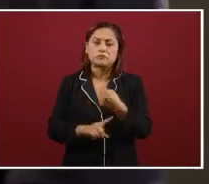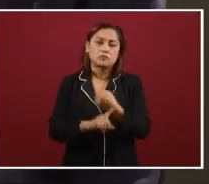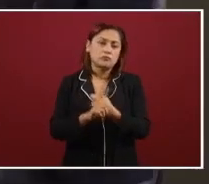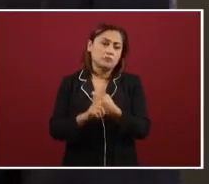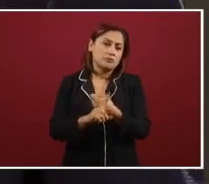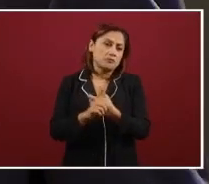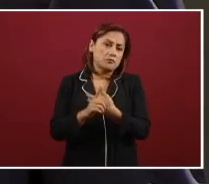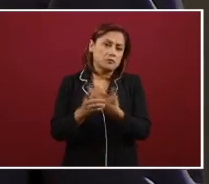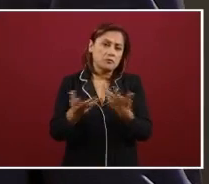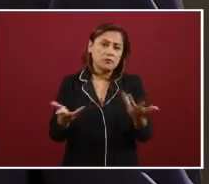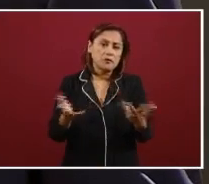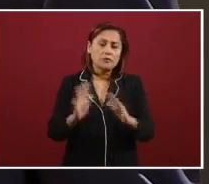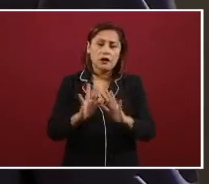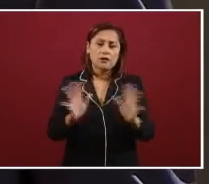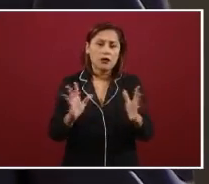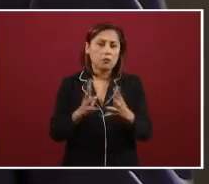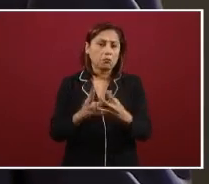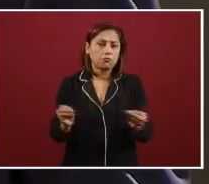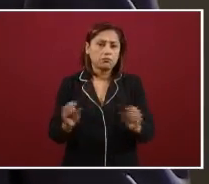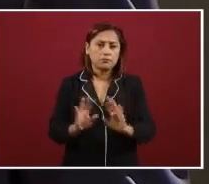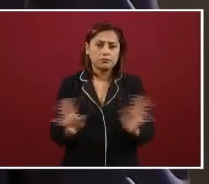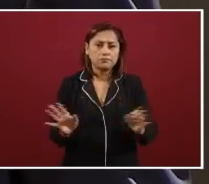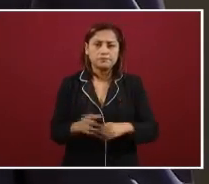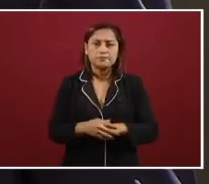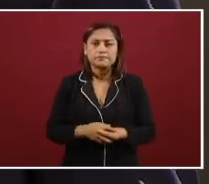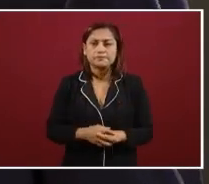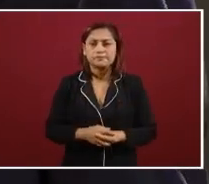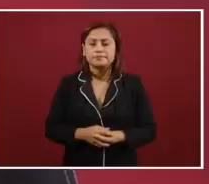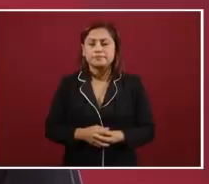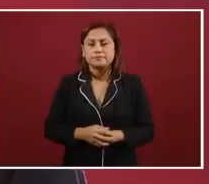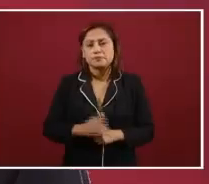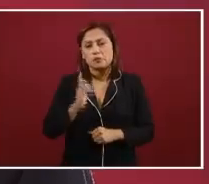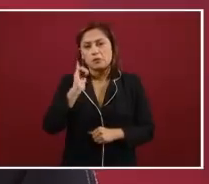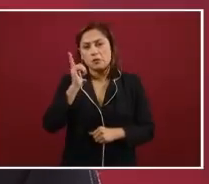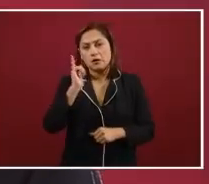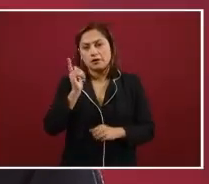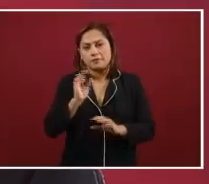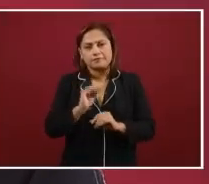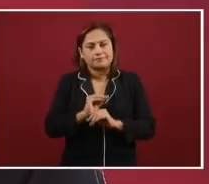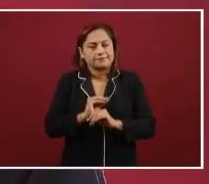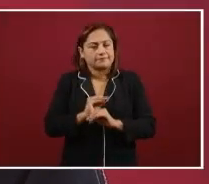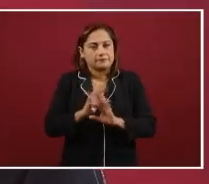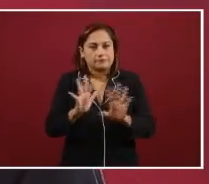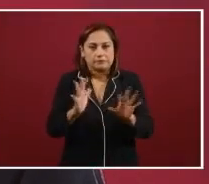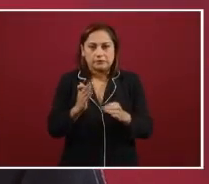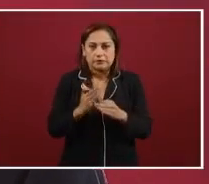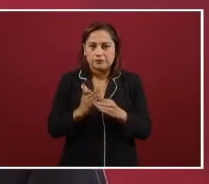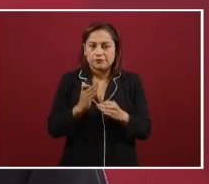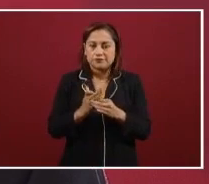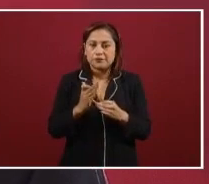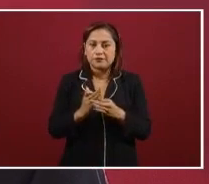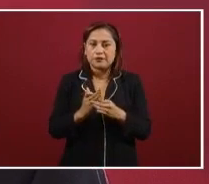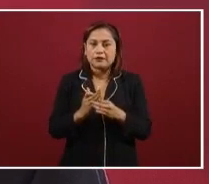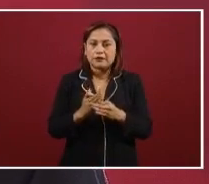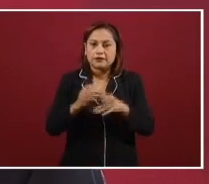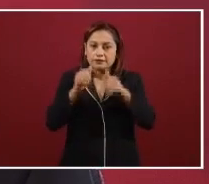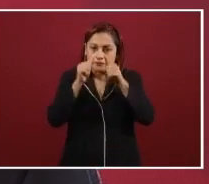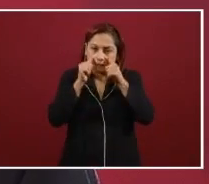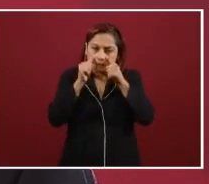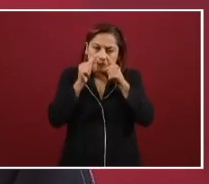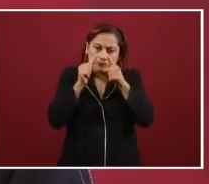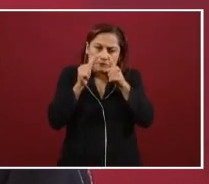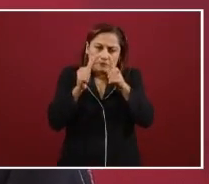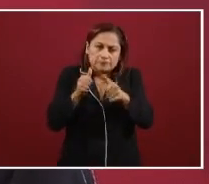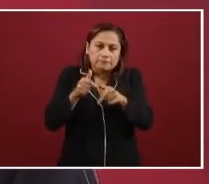pues resuelto el problema. Desde luego va a requerir de atención permanente,